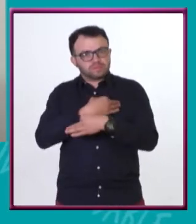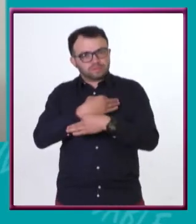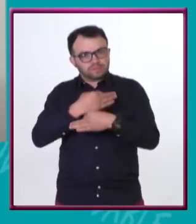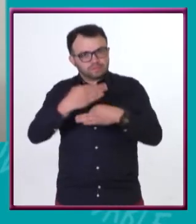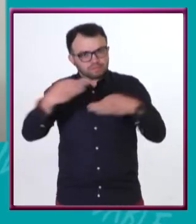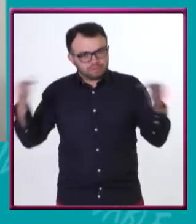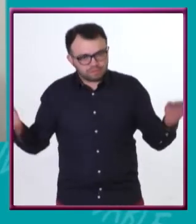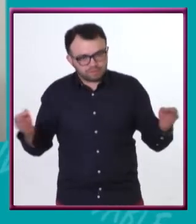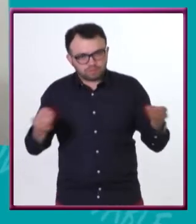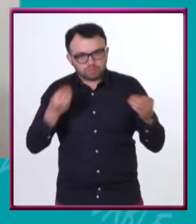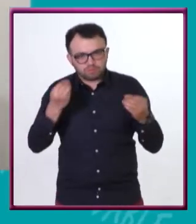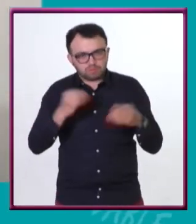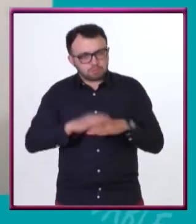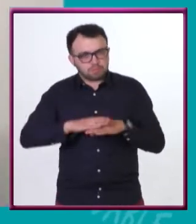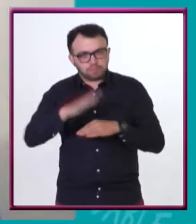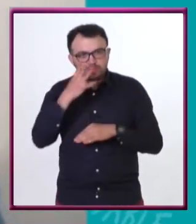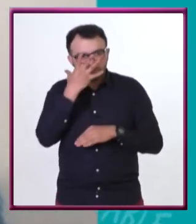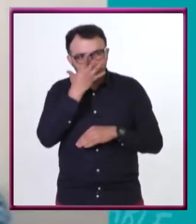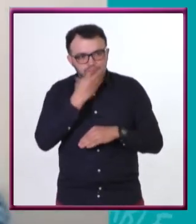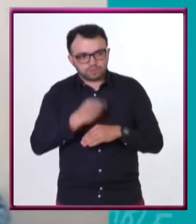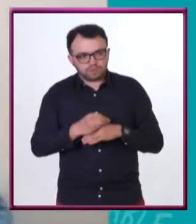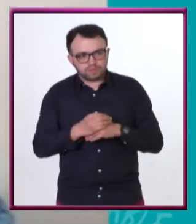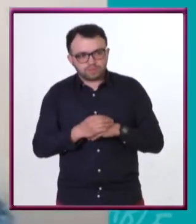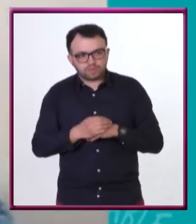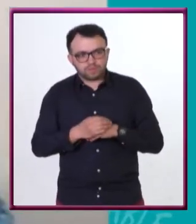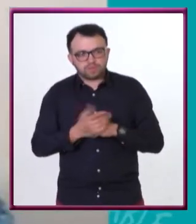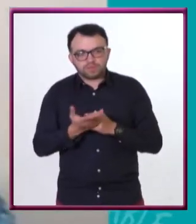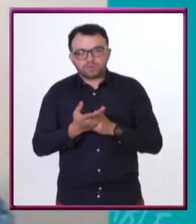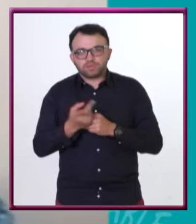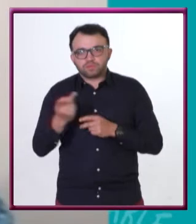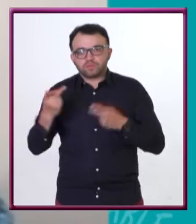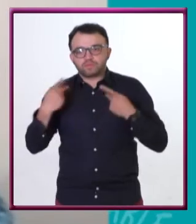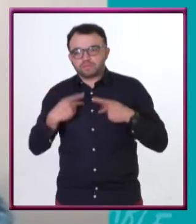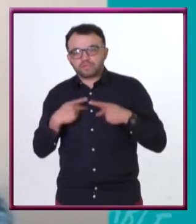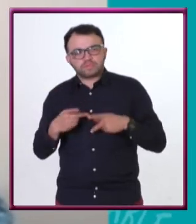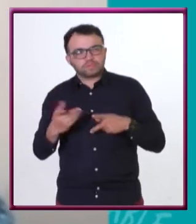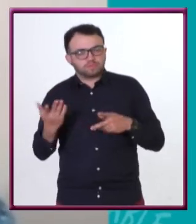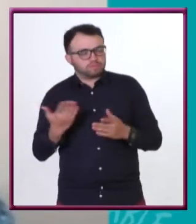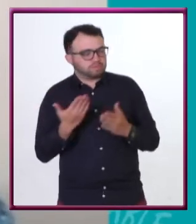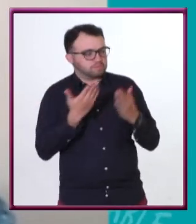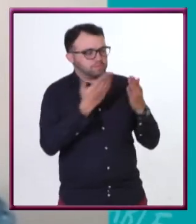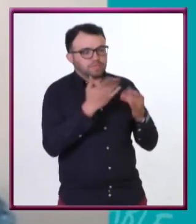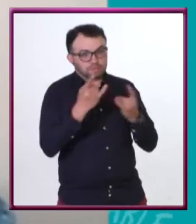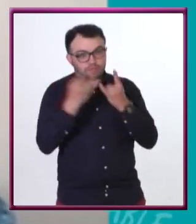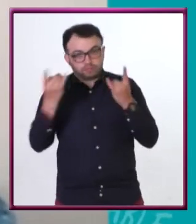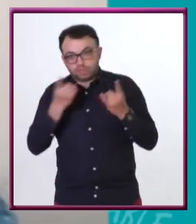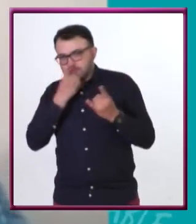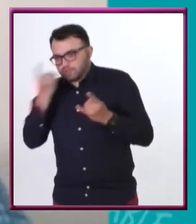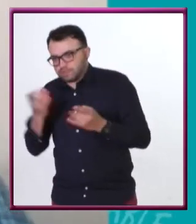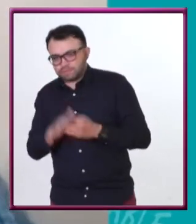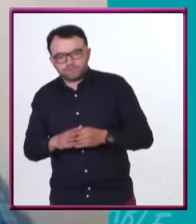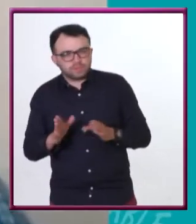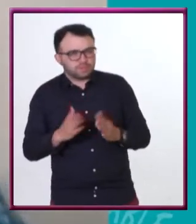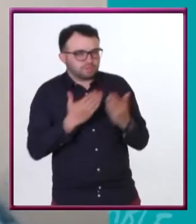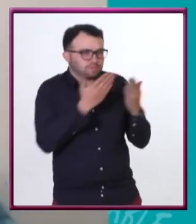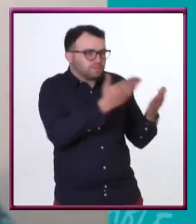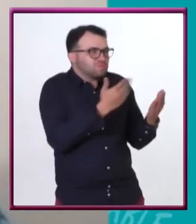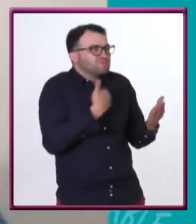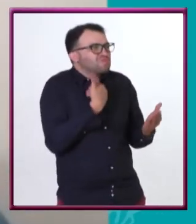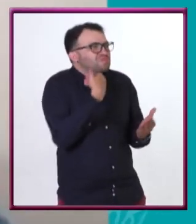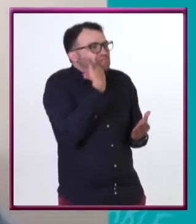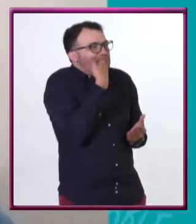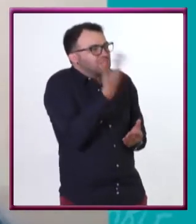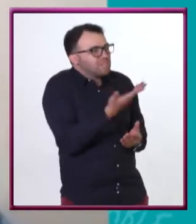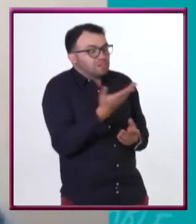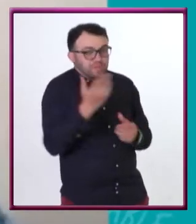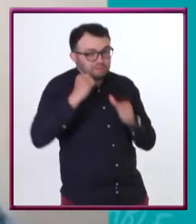bonita, un rey hindú le pide a un sabio llamado Sisa que le quiera un juego